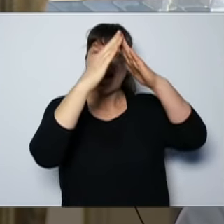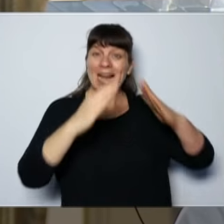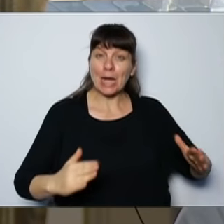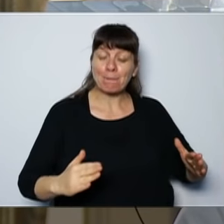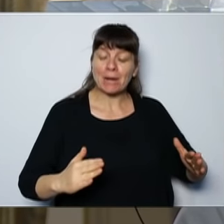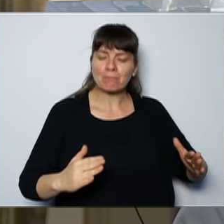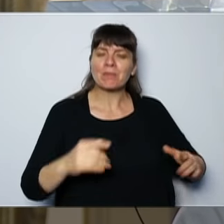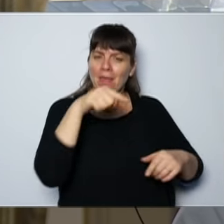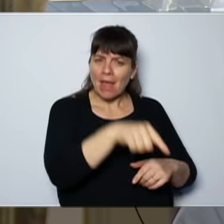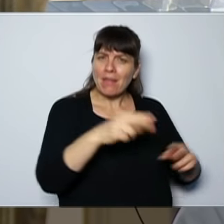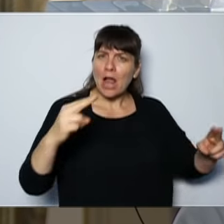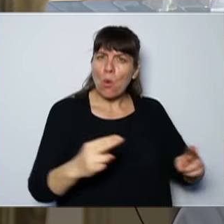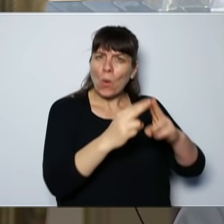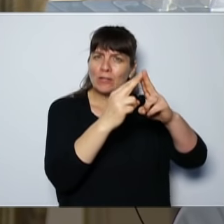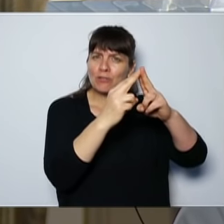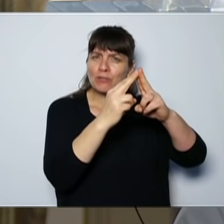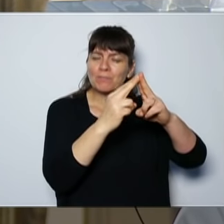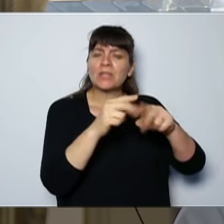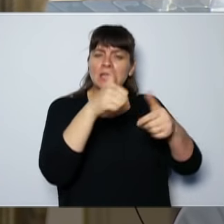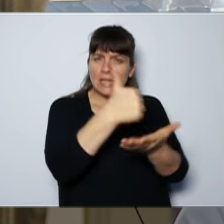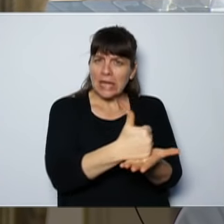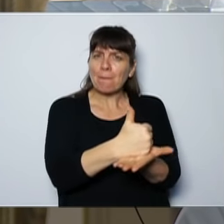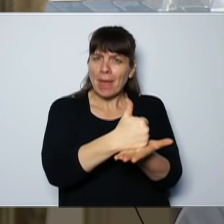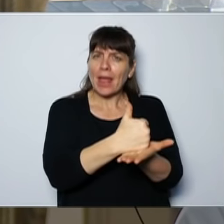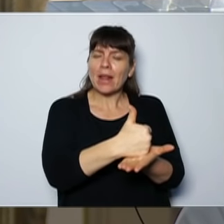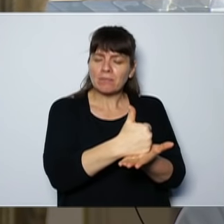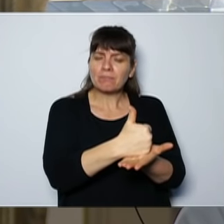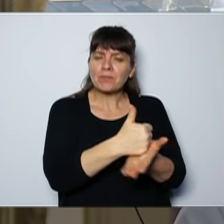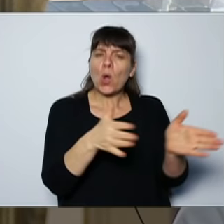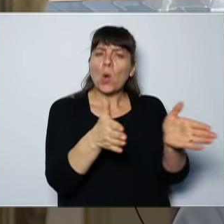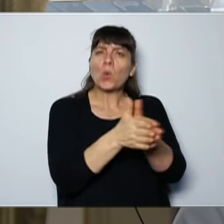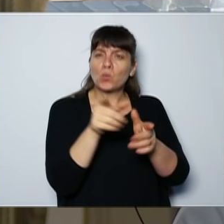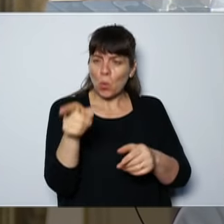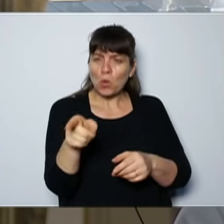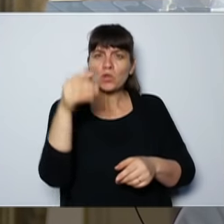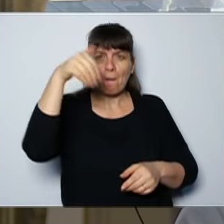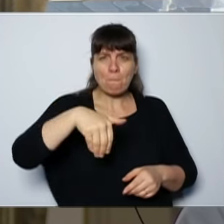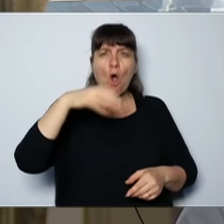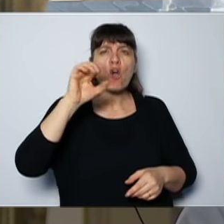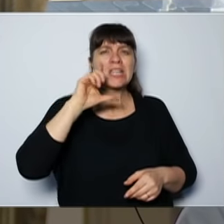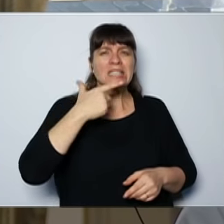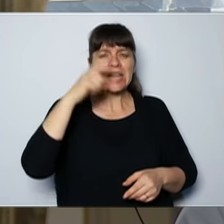Llévalos a la carpa del encuentro y que permanezcan allí junto contigo.